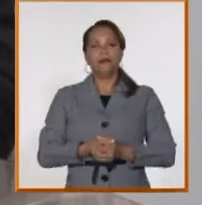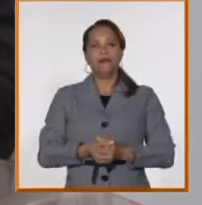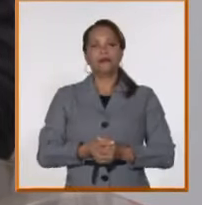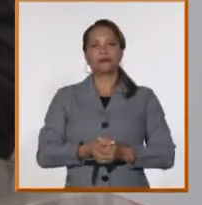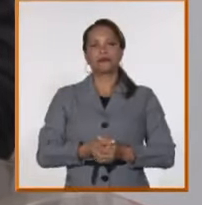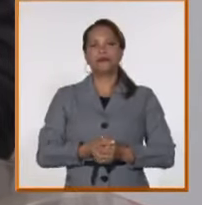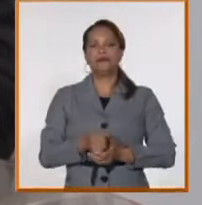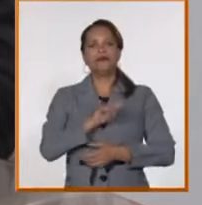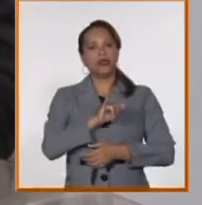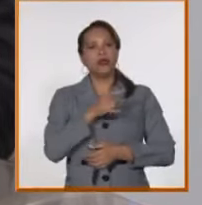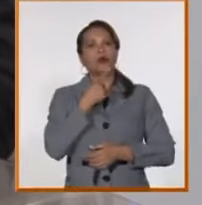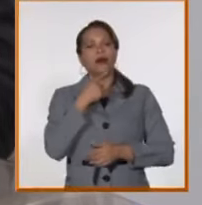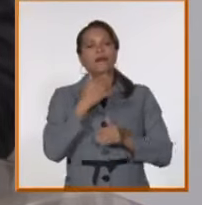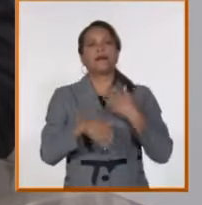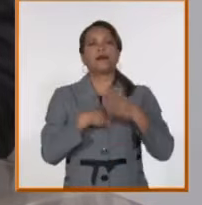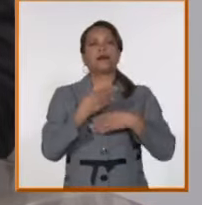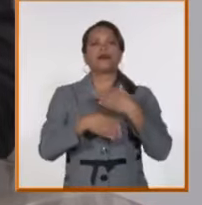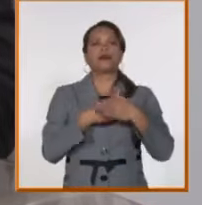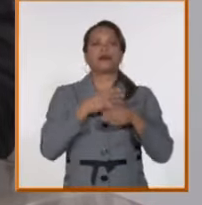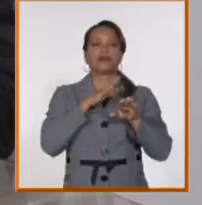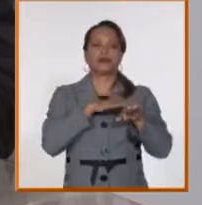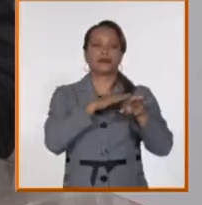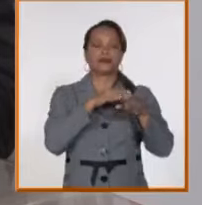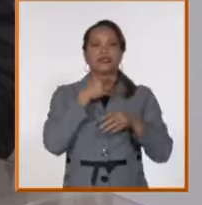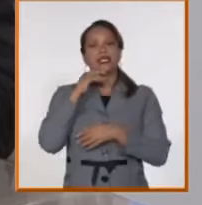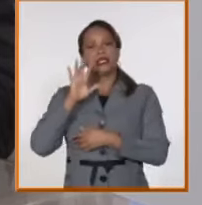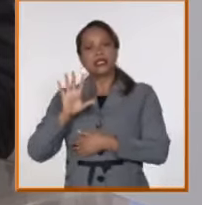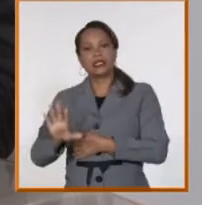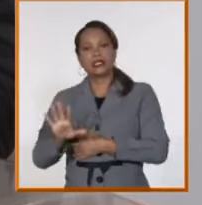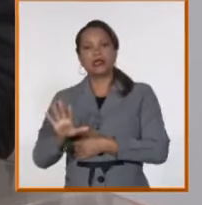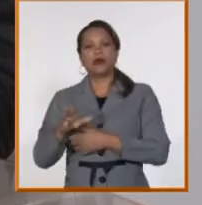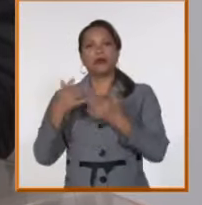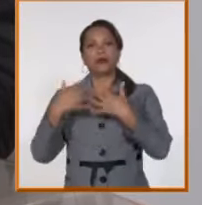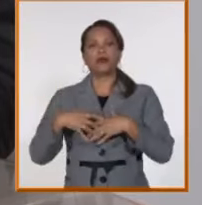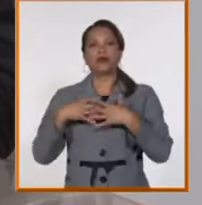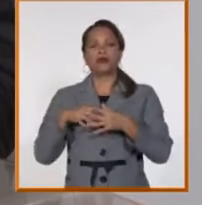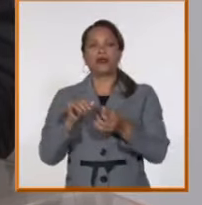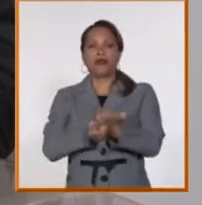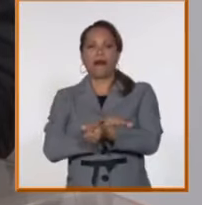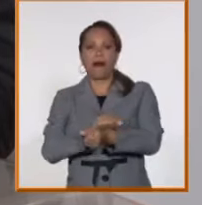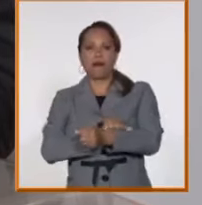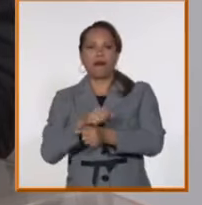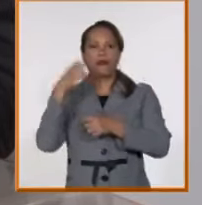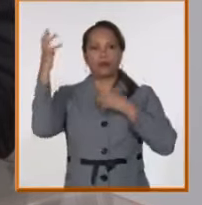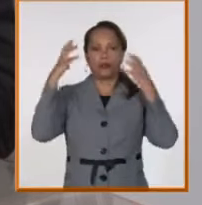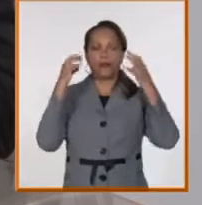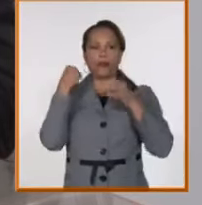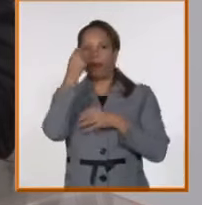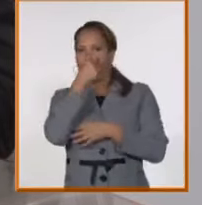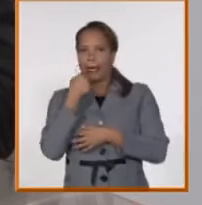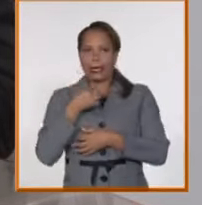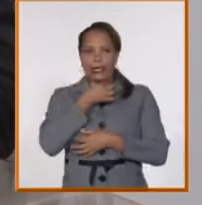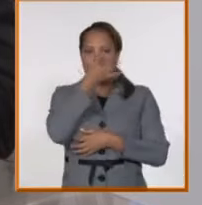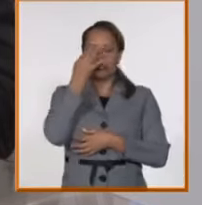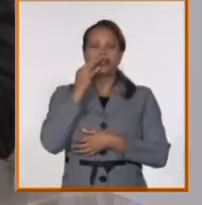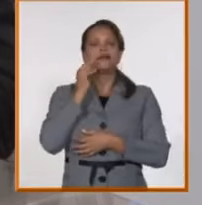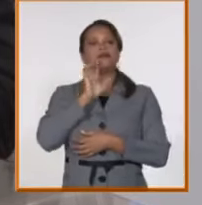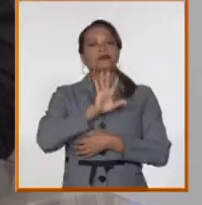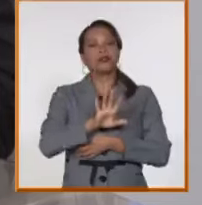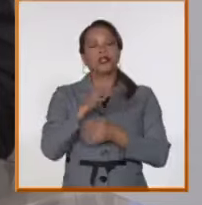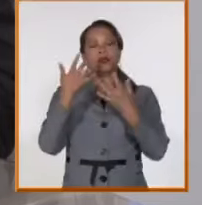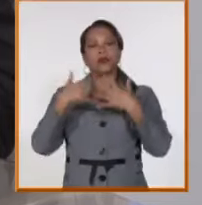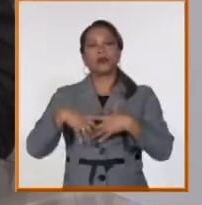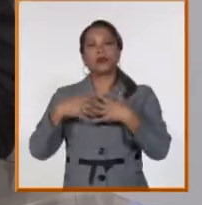pero que también hace procesos textiles cinco son productoras de aceo y cosmética cinco son productoras de